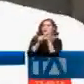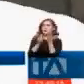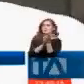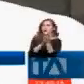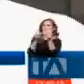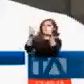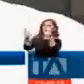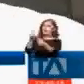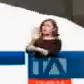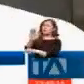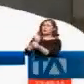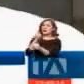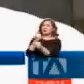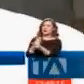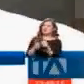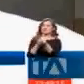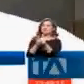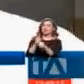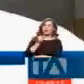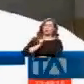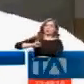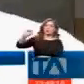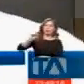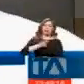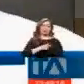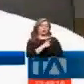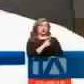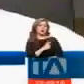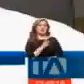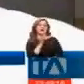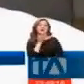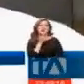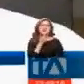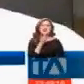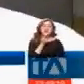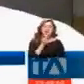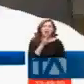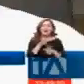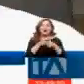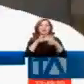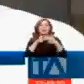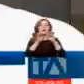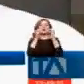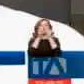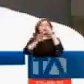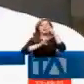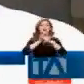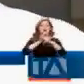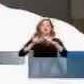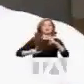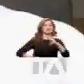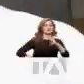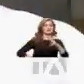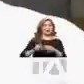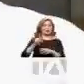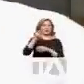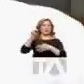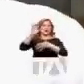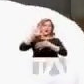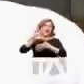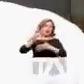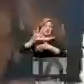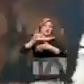el seguimiento, ¿a dónde se irá? Porque ahí se irá a Suiza, se irá a Ginebra, se irá a la Organización Mundial de la Salud, a la Panamericana de